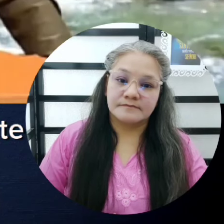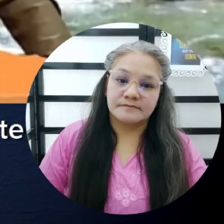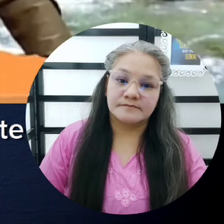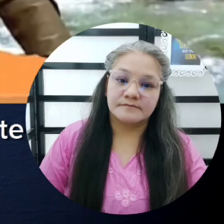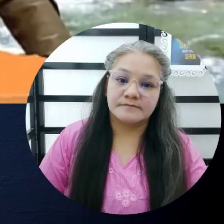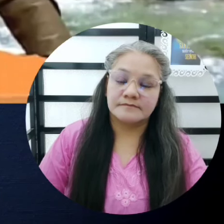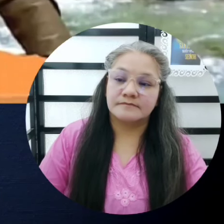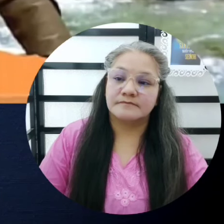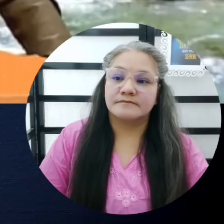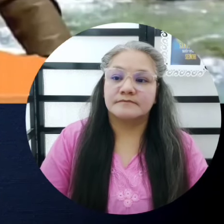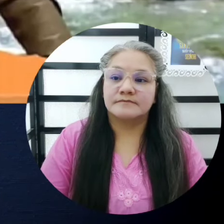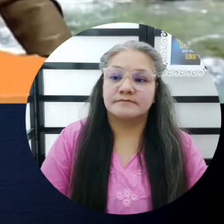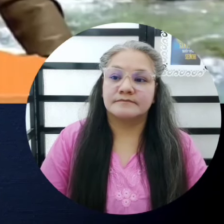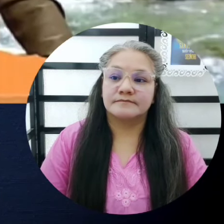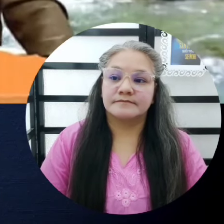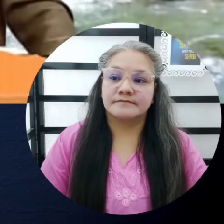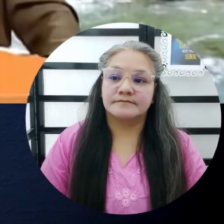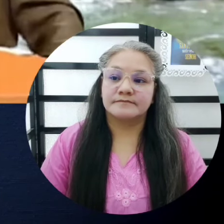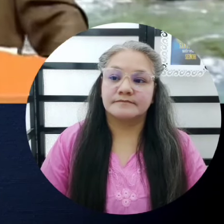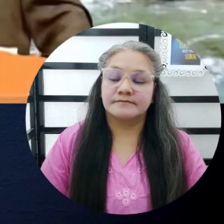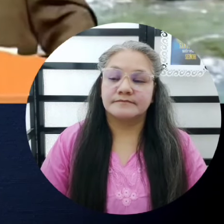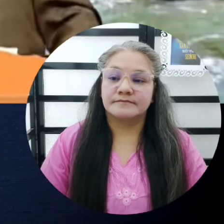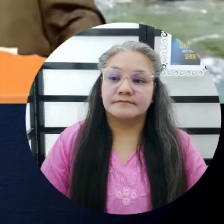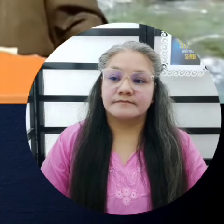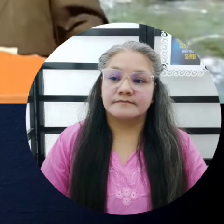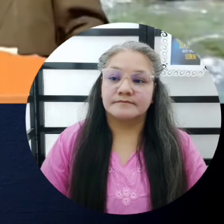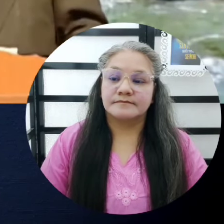posiblemente Esther estaba en 20 y pico de años.